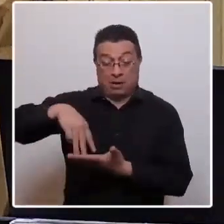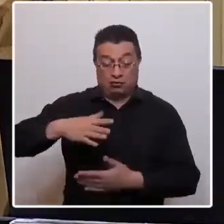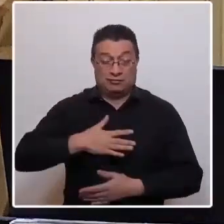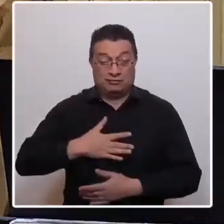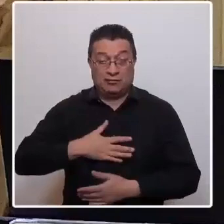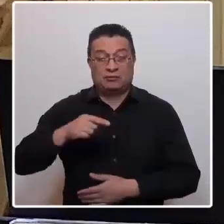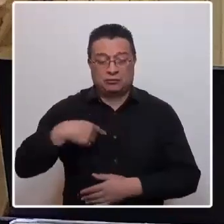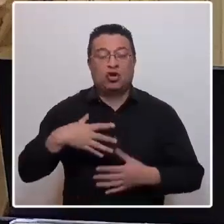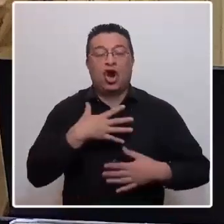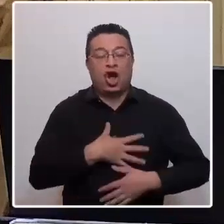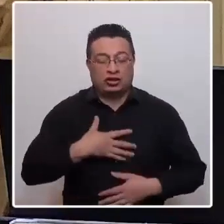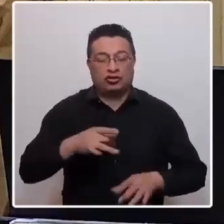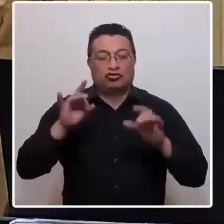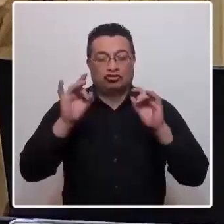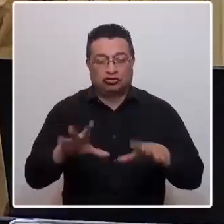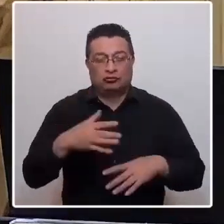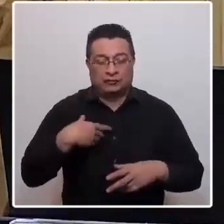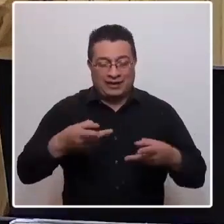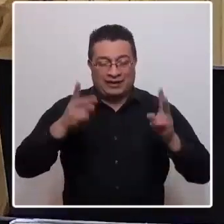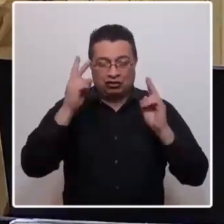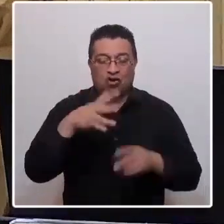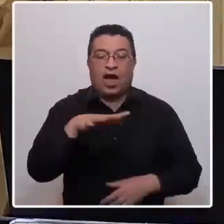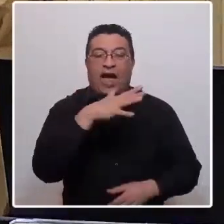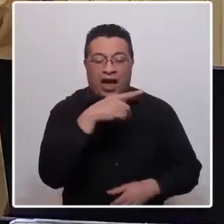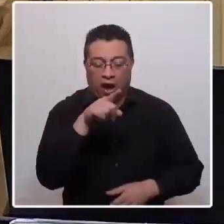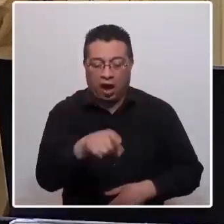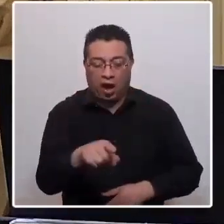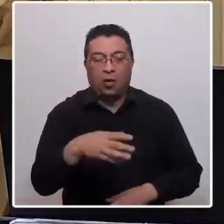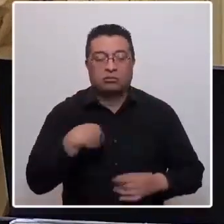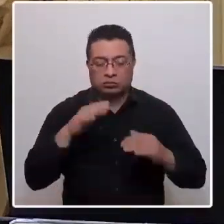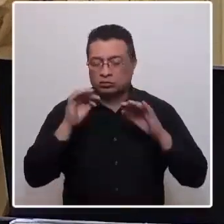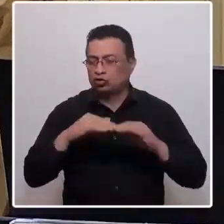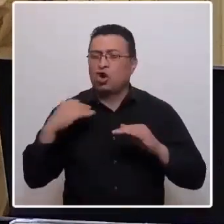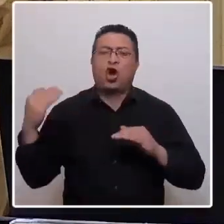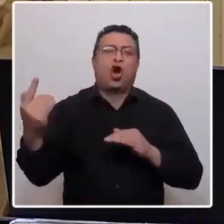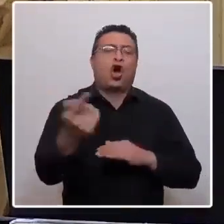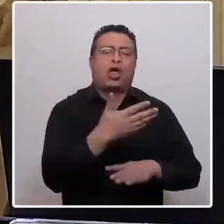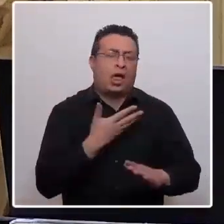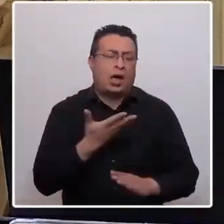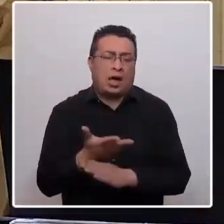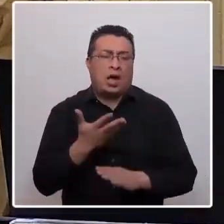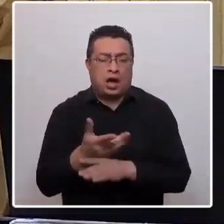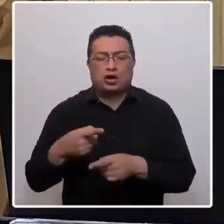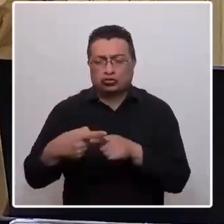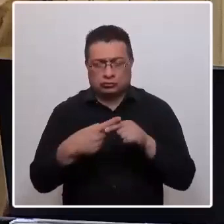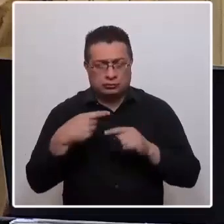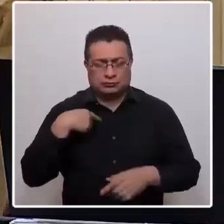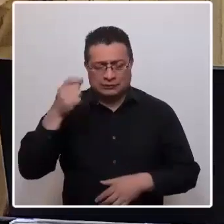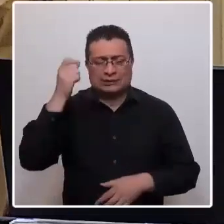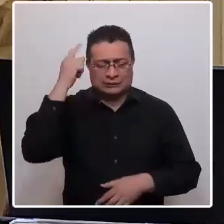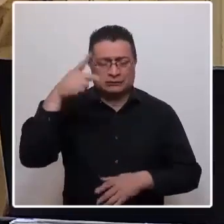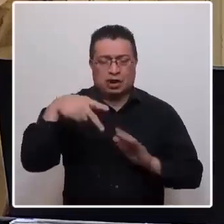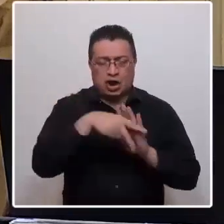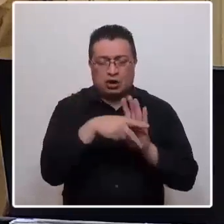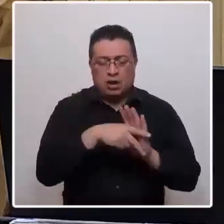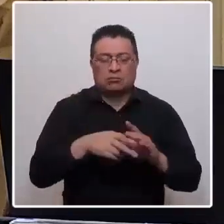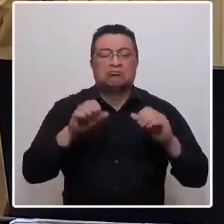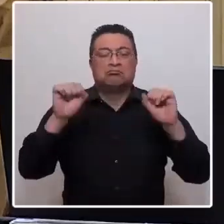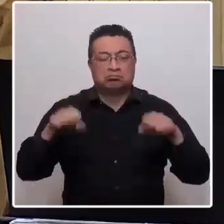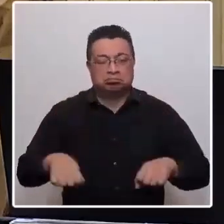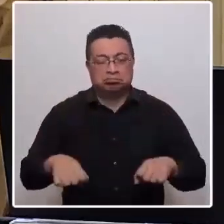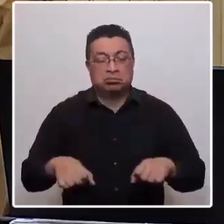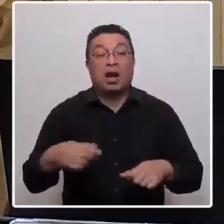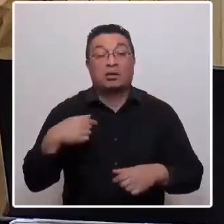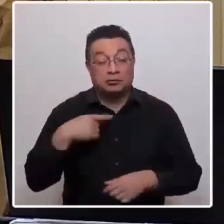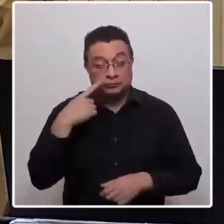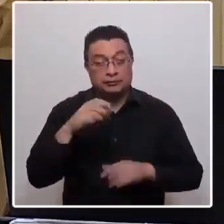ya esté consagrado el derecho humano al agua, una demanda sumamente transversal, pues como sociedad hemos logrado entender la importancia de esta norma. Quiero referirme